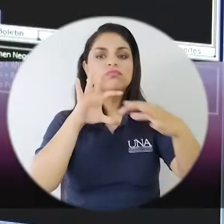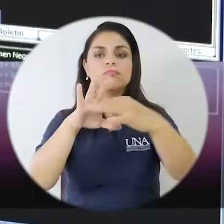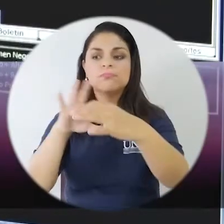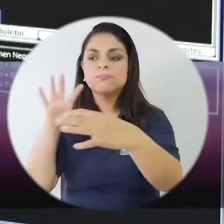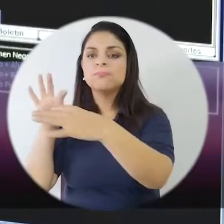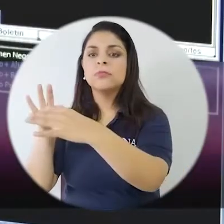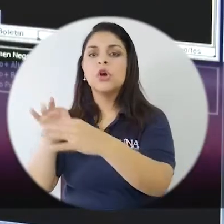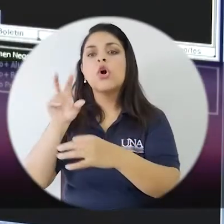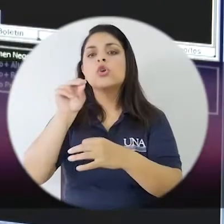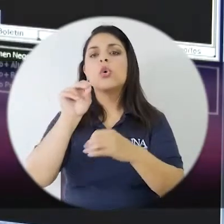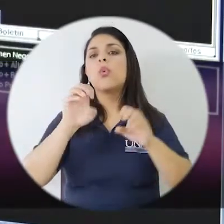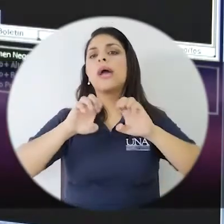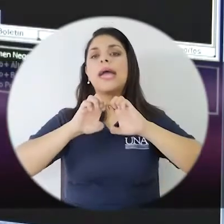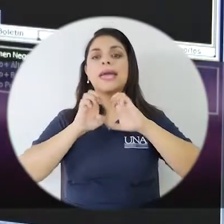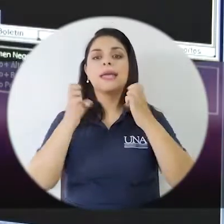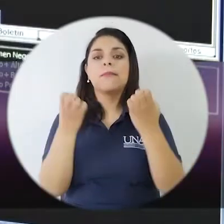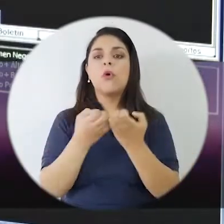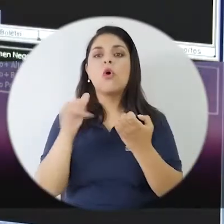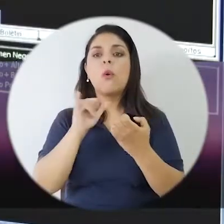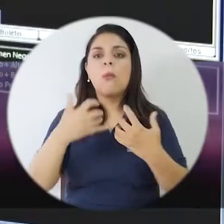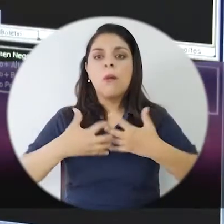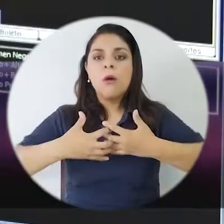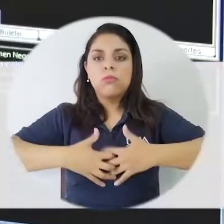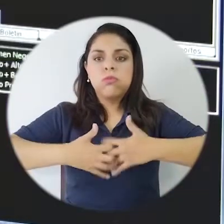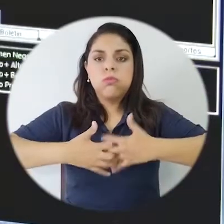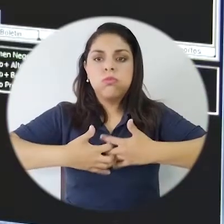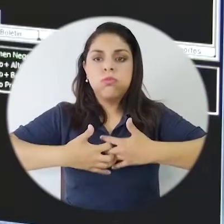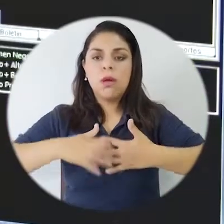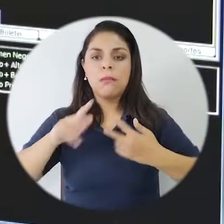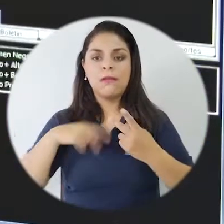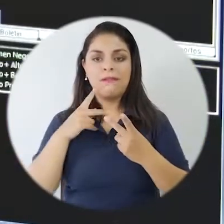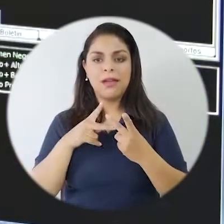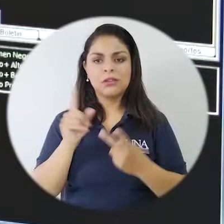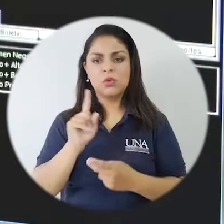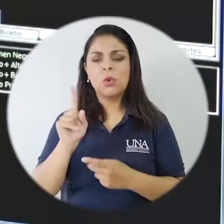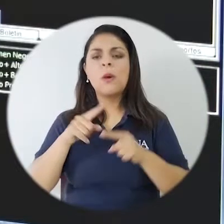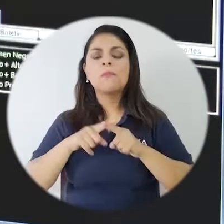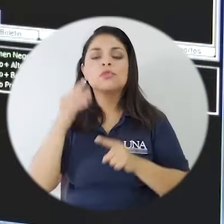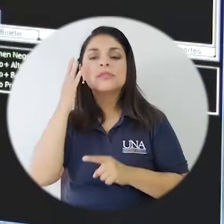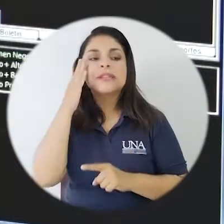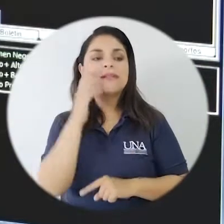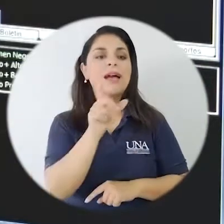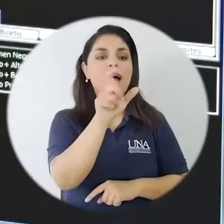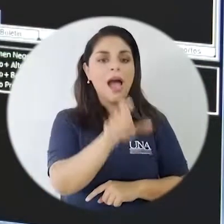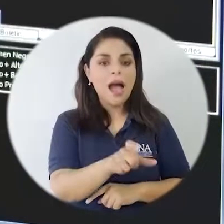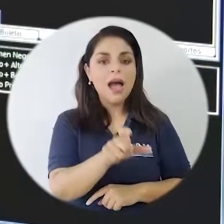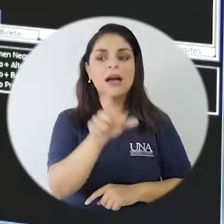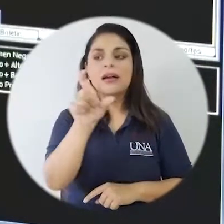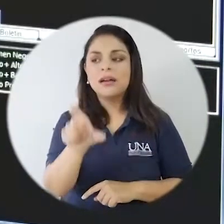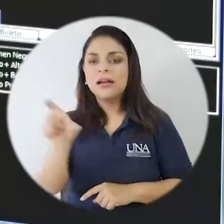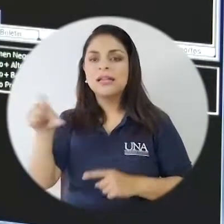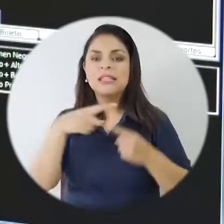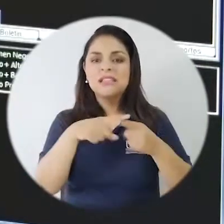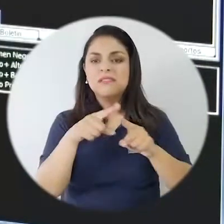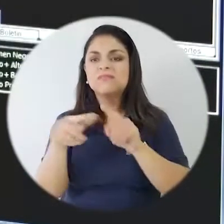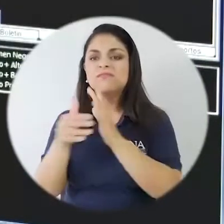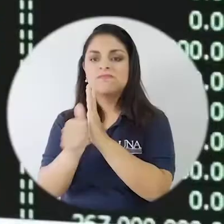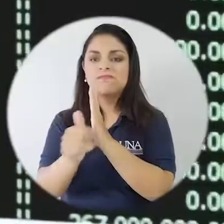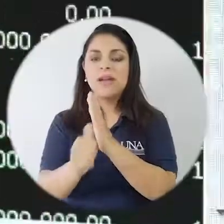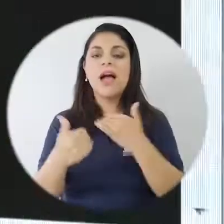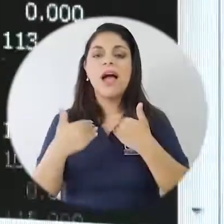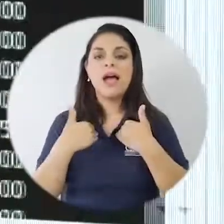equipo trabajando como una máquina perfecta, pero sabe cuáles son las alianzas que pueden generar mayor beneficio a la organización. Y eso